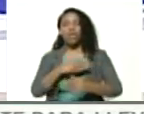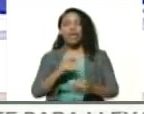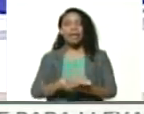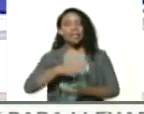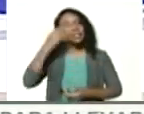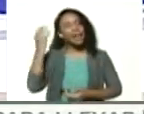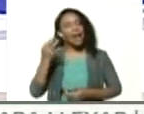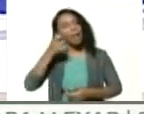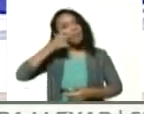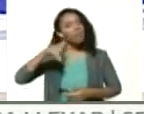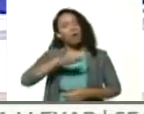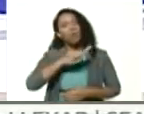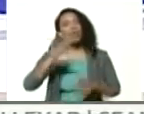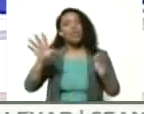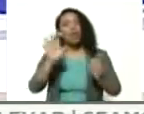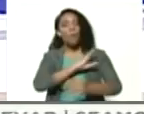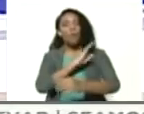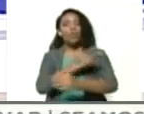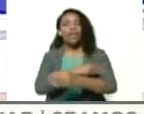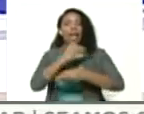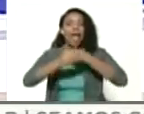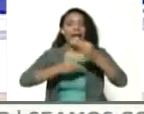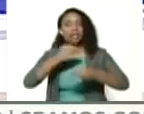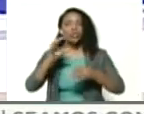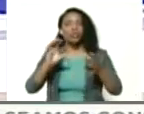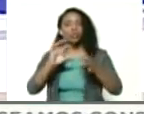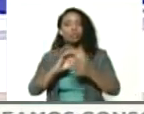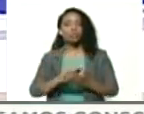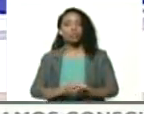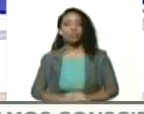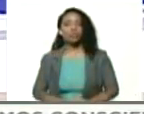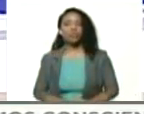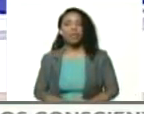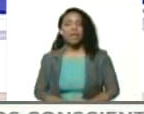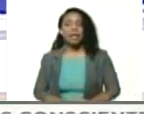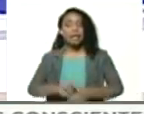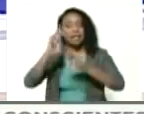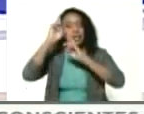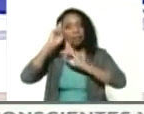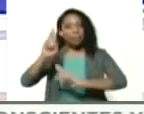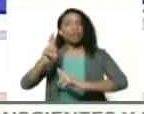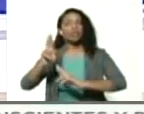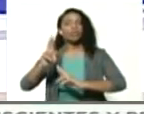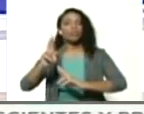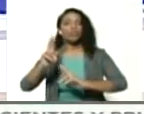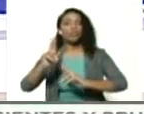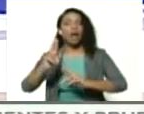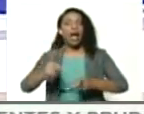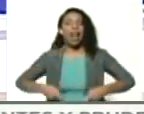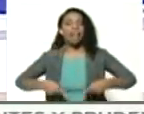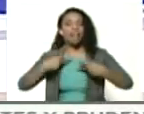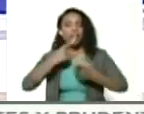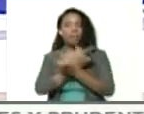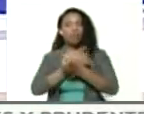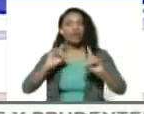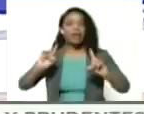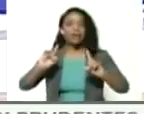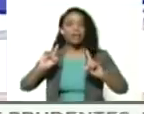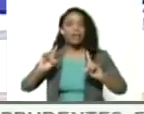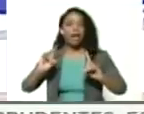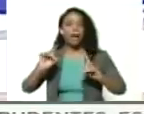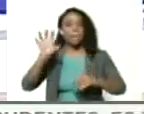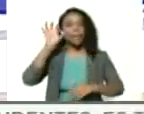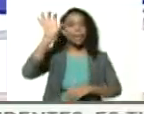del pueblo y de los poderes constituidos. El respeto a la vida democrática del